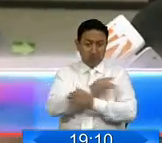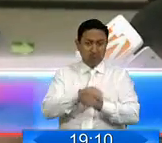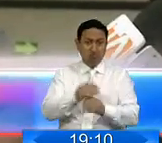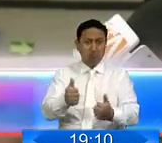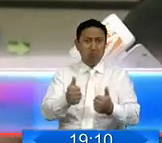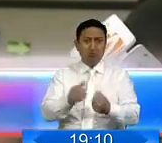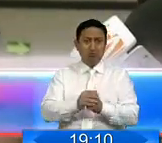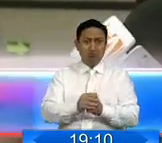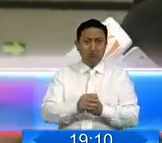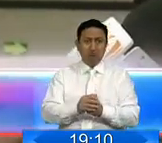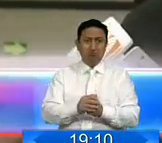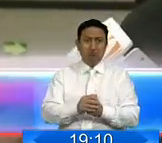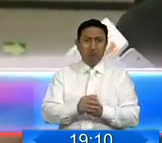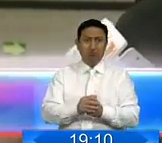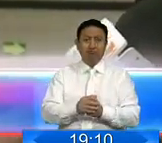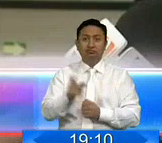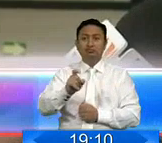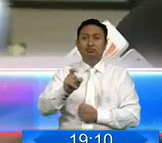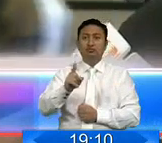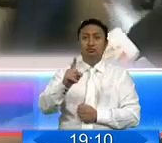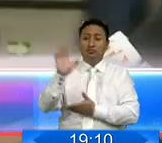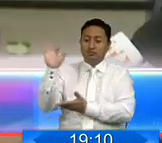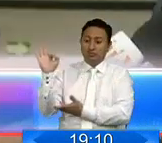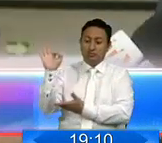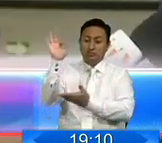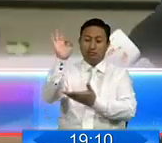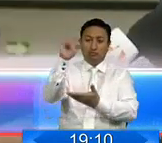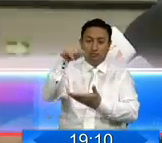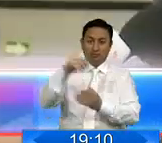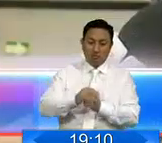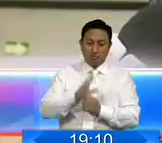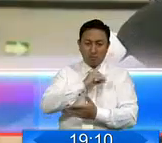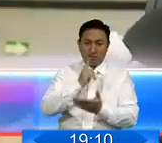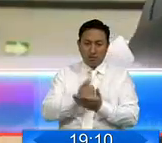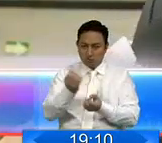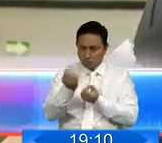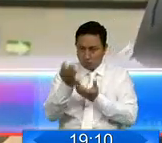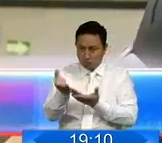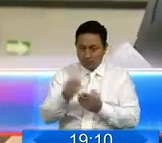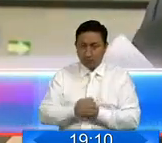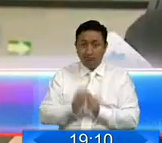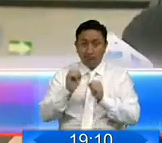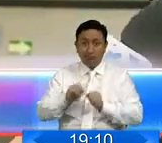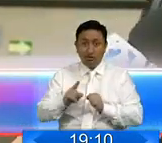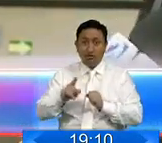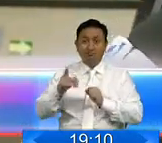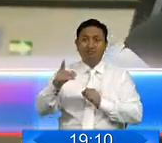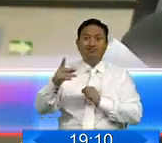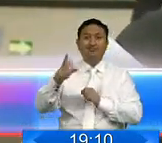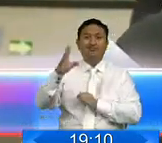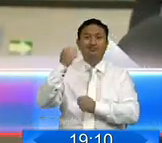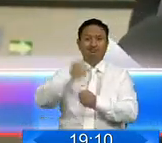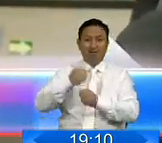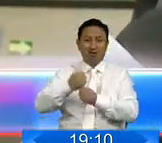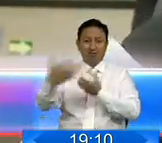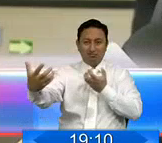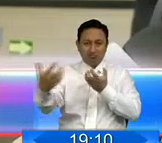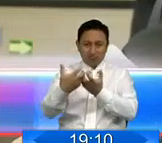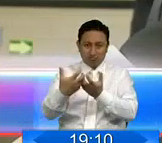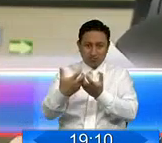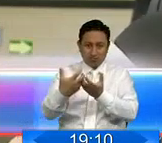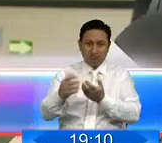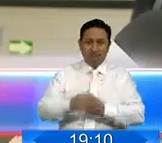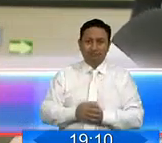gobierno. Es un vocero o una vocera que nos diga la verdad, que articule un trabajo con los diferentes poderes del